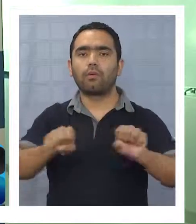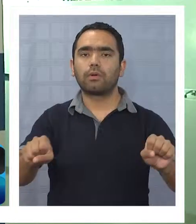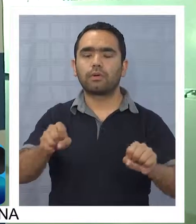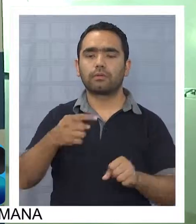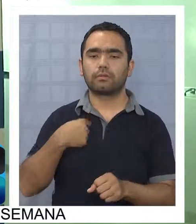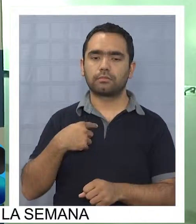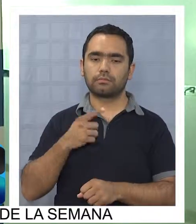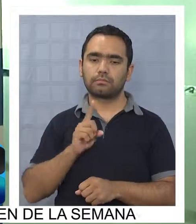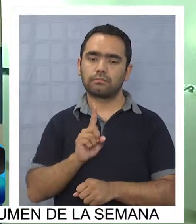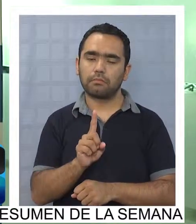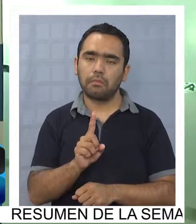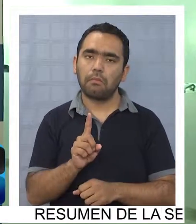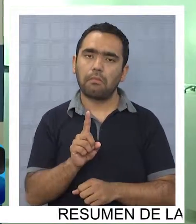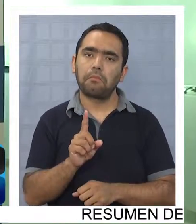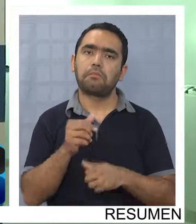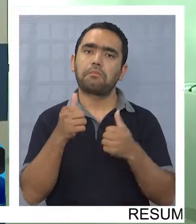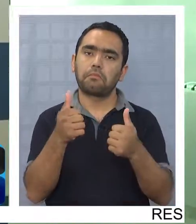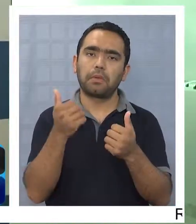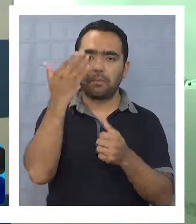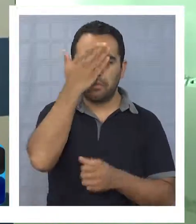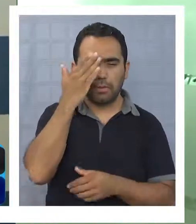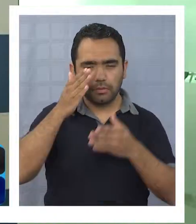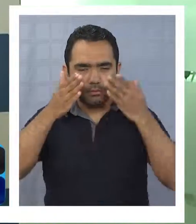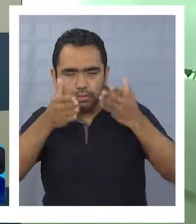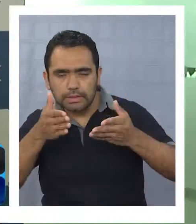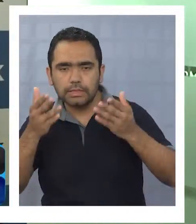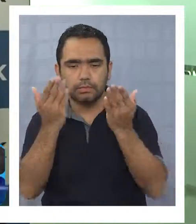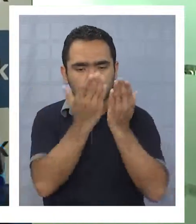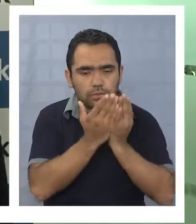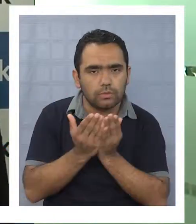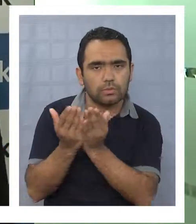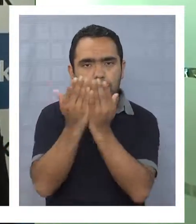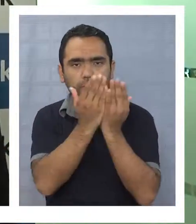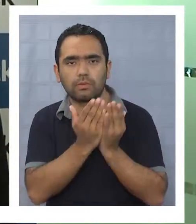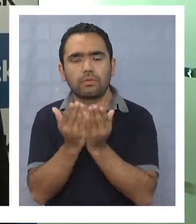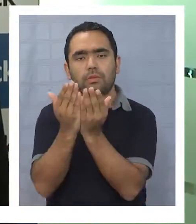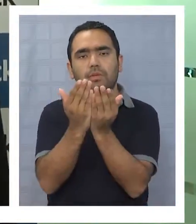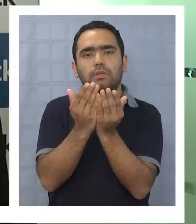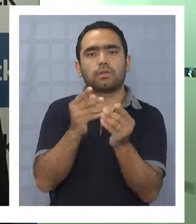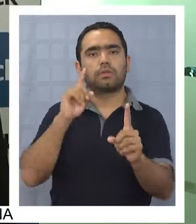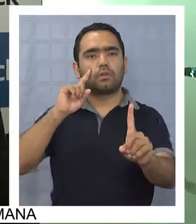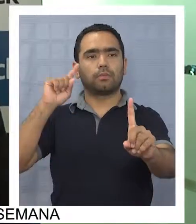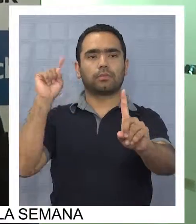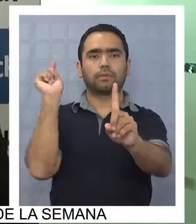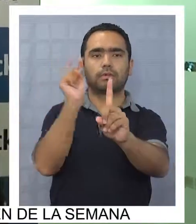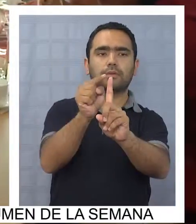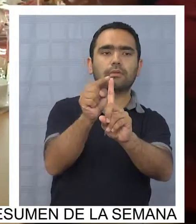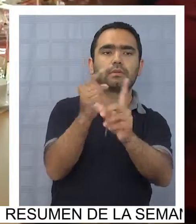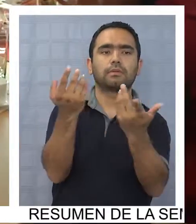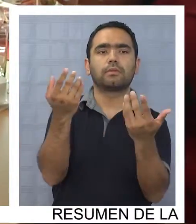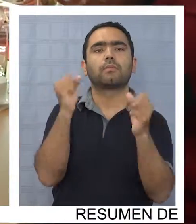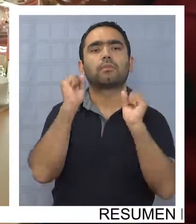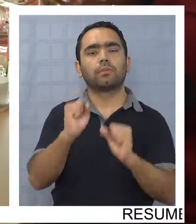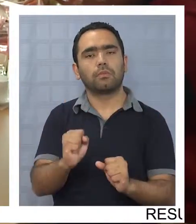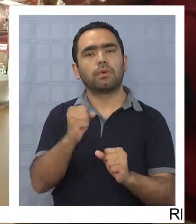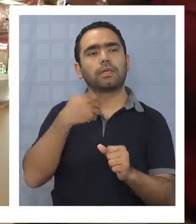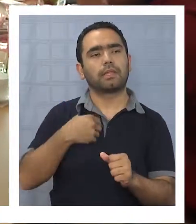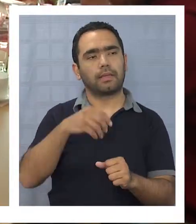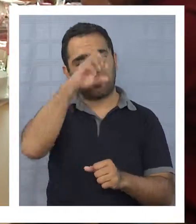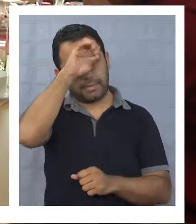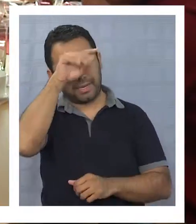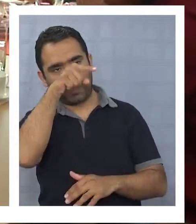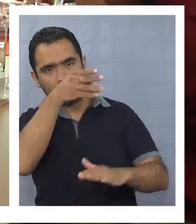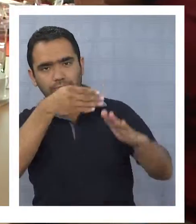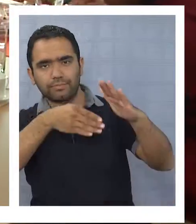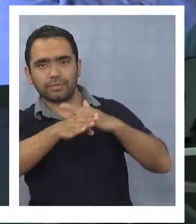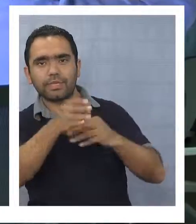eso igual te motiva a preocuparte solamente de los estudios y tener, digamos, como un objetivo o expectativas de poder entrar a trabajar en la misma